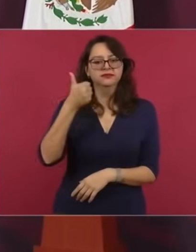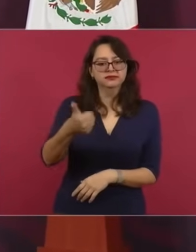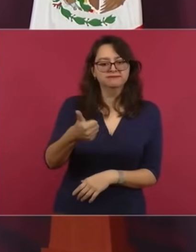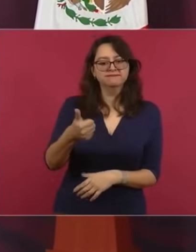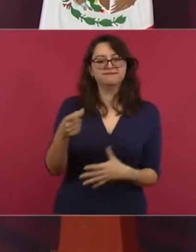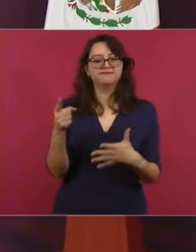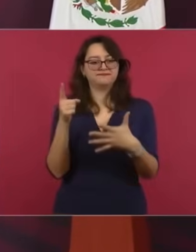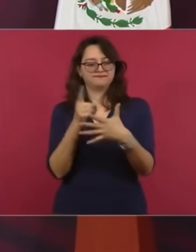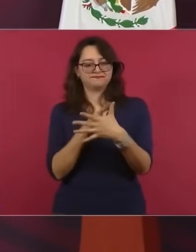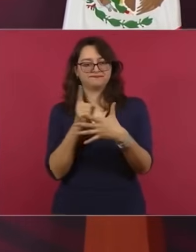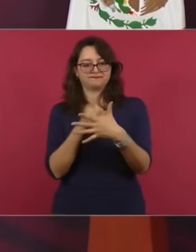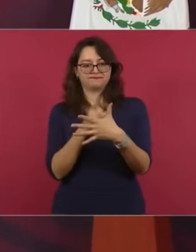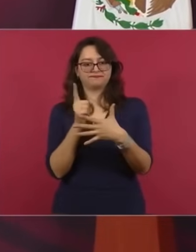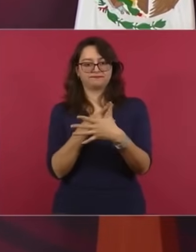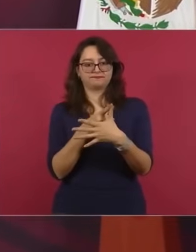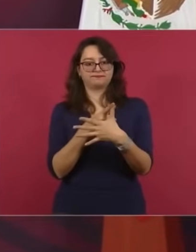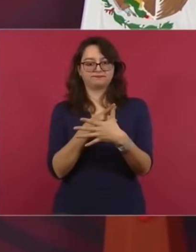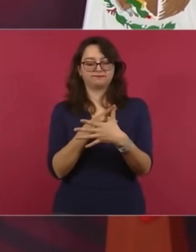cinco, porque esto lo digo